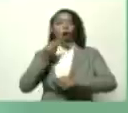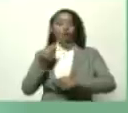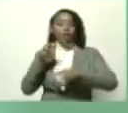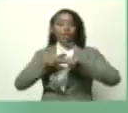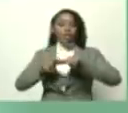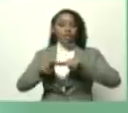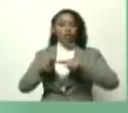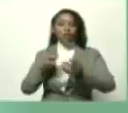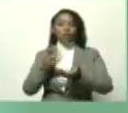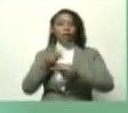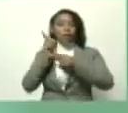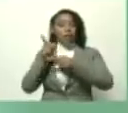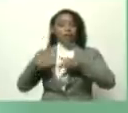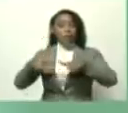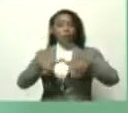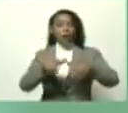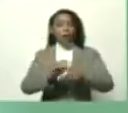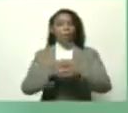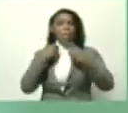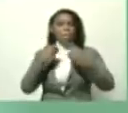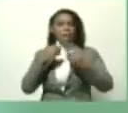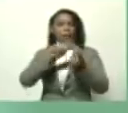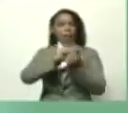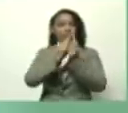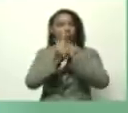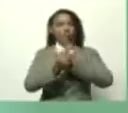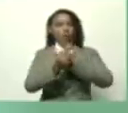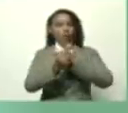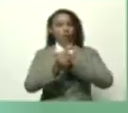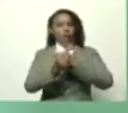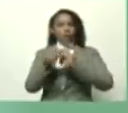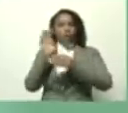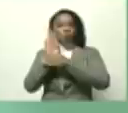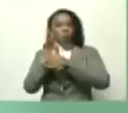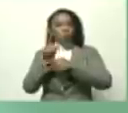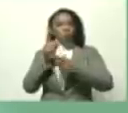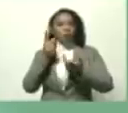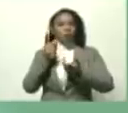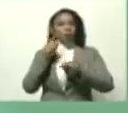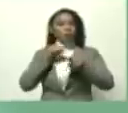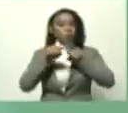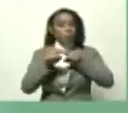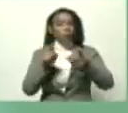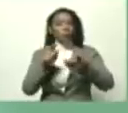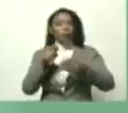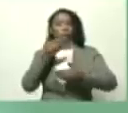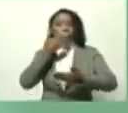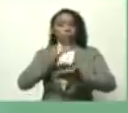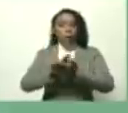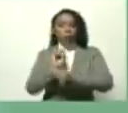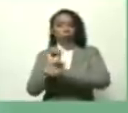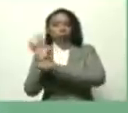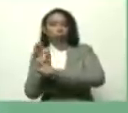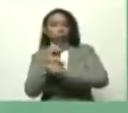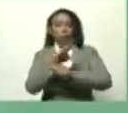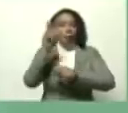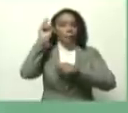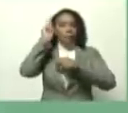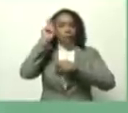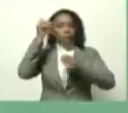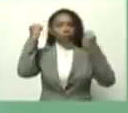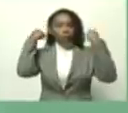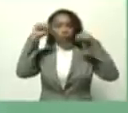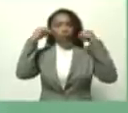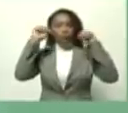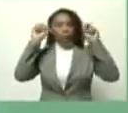niños de esa localidad para convertirlos en guaruras, para convertirlos en correos e incluso para entrenarlos en